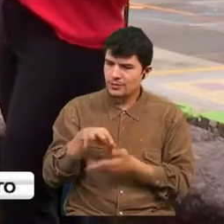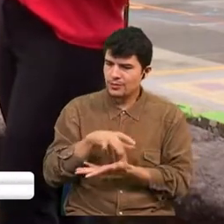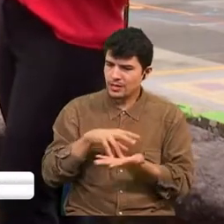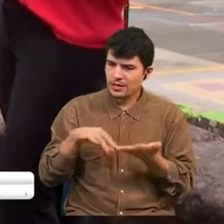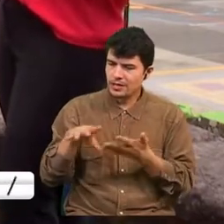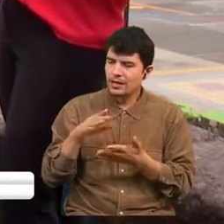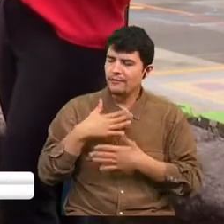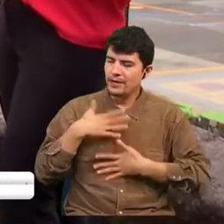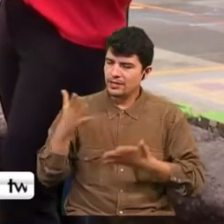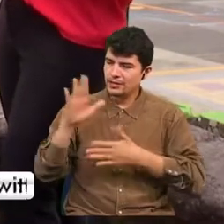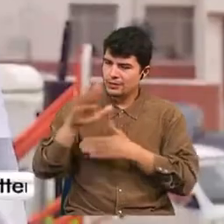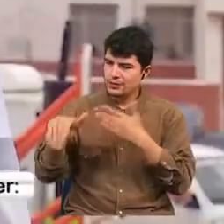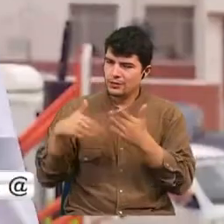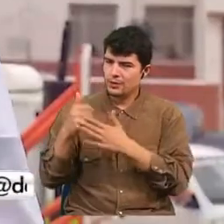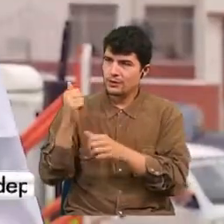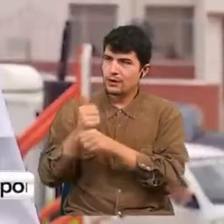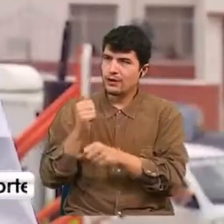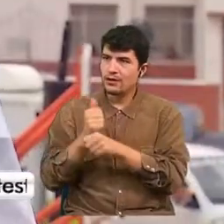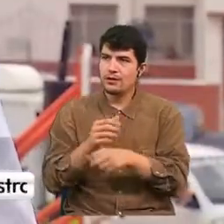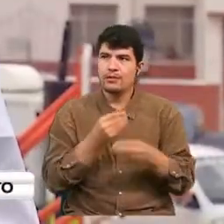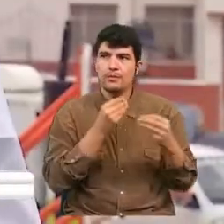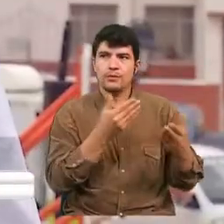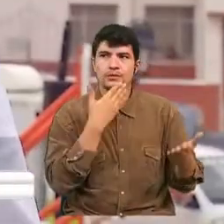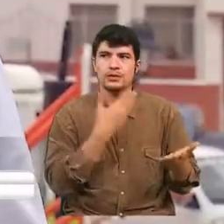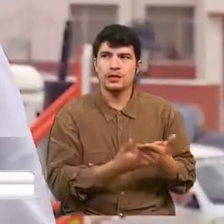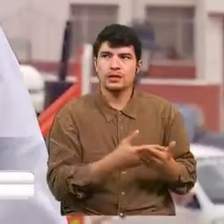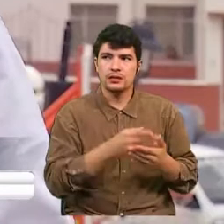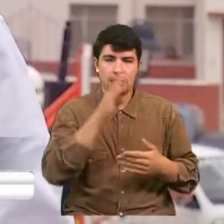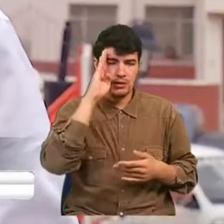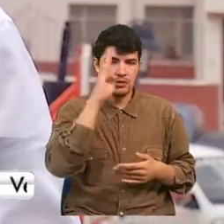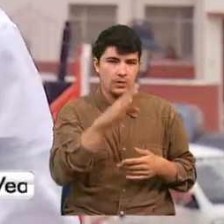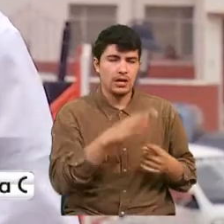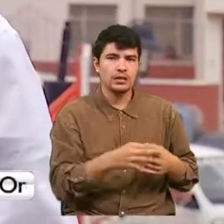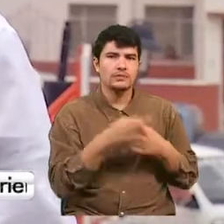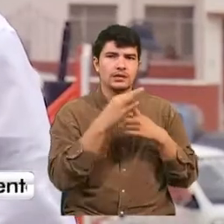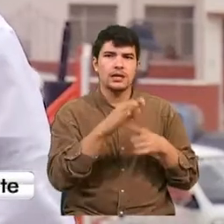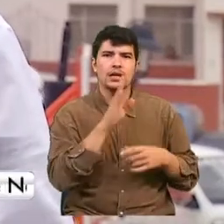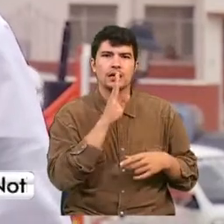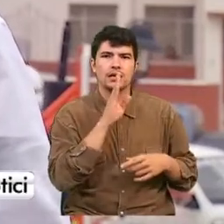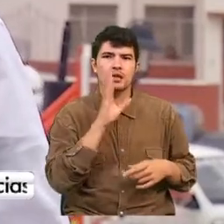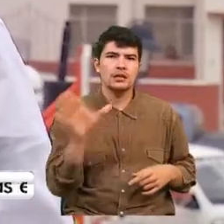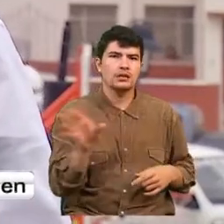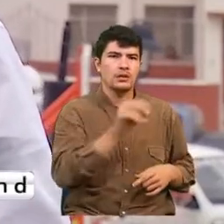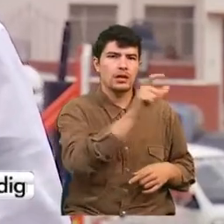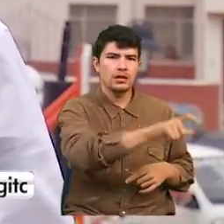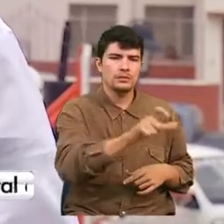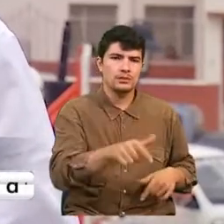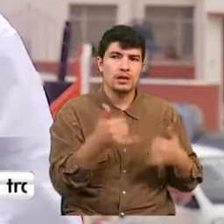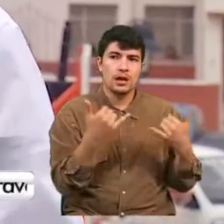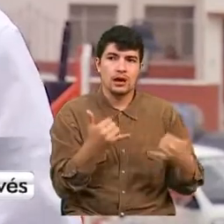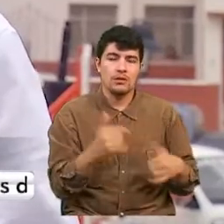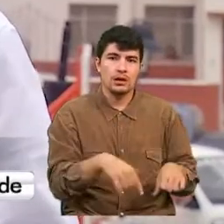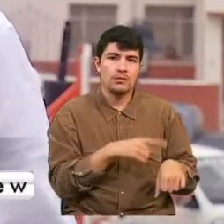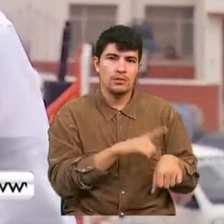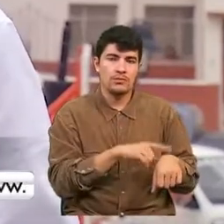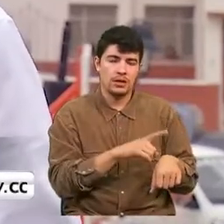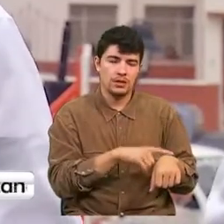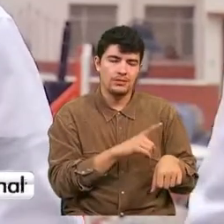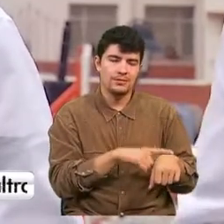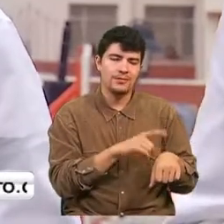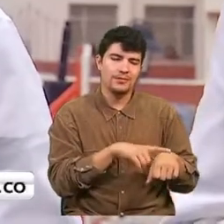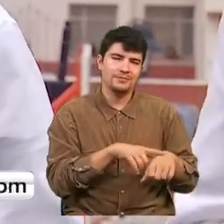todas las obras que se han entregado. Muchas gracias. Saludar muy especialmente a todos los televidentes a esta hora del